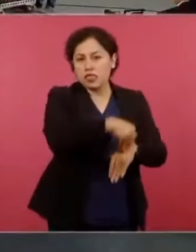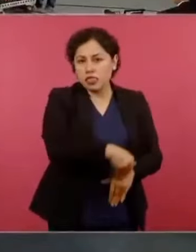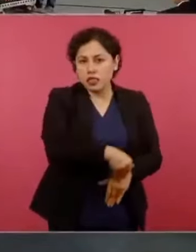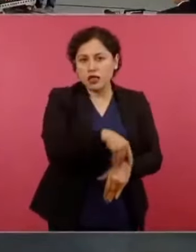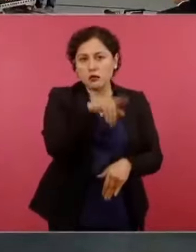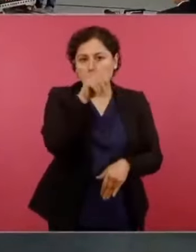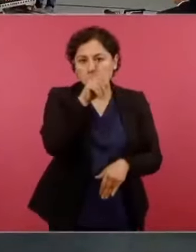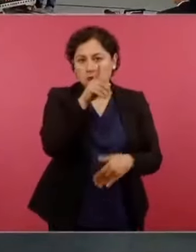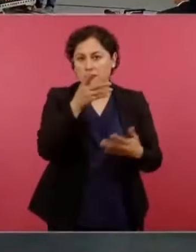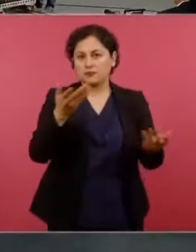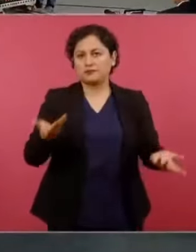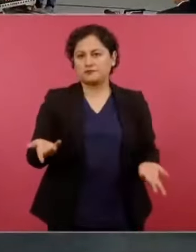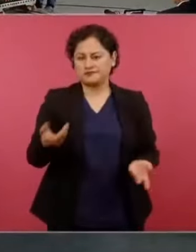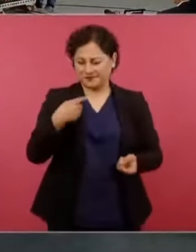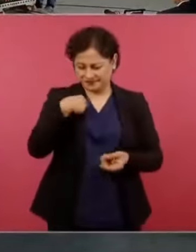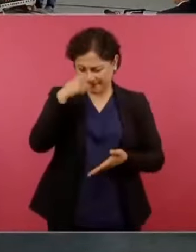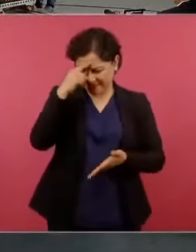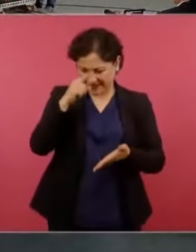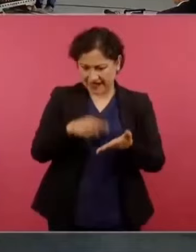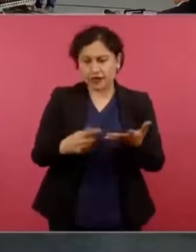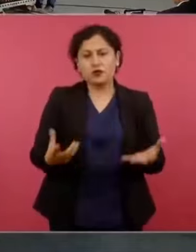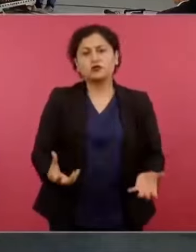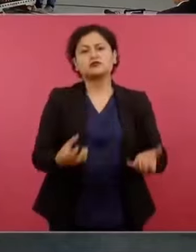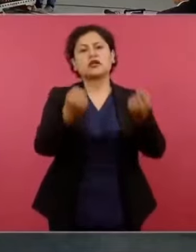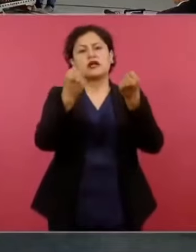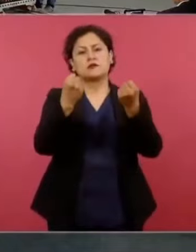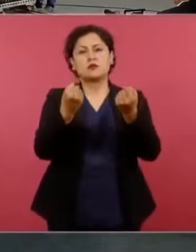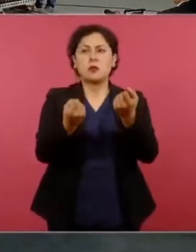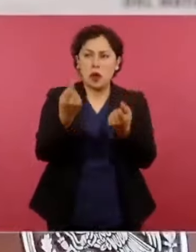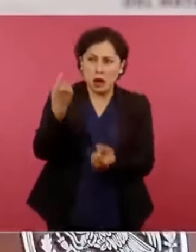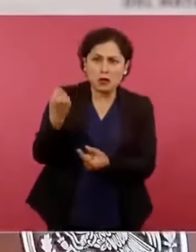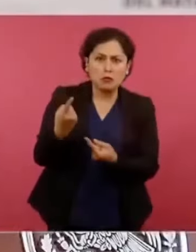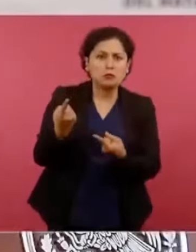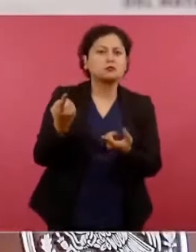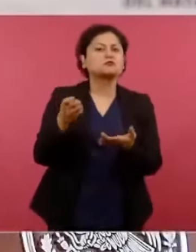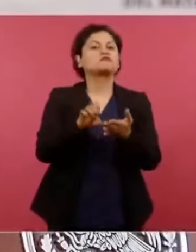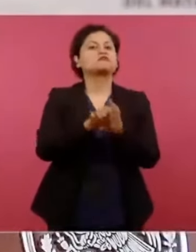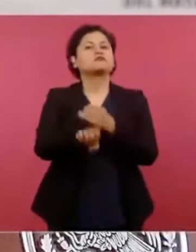Creo que se salvó Monsiváis y